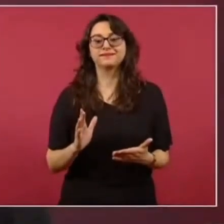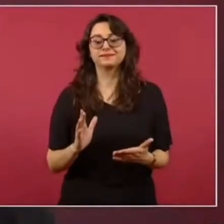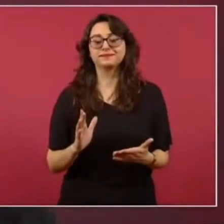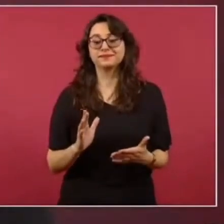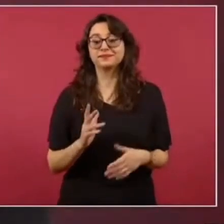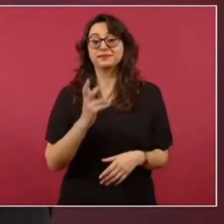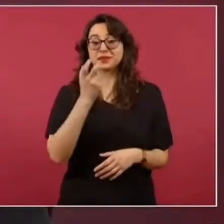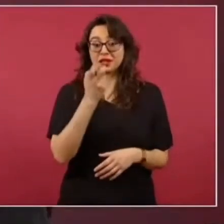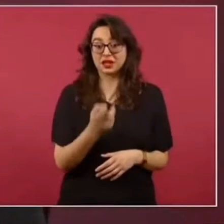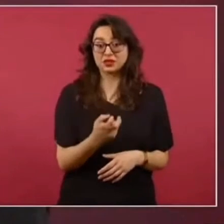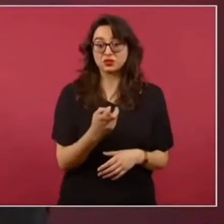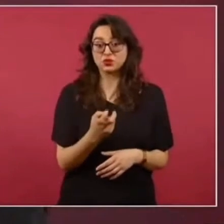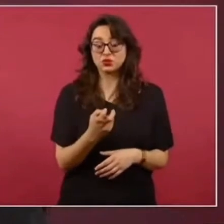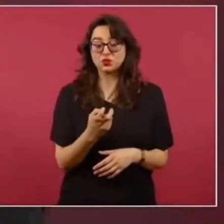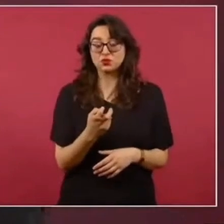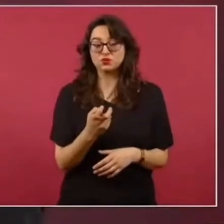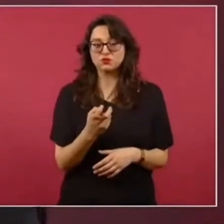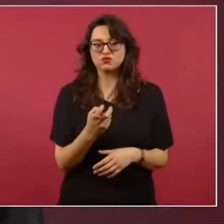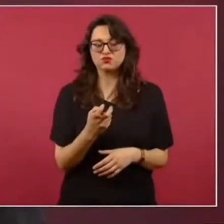la